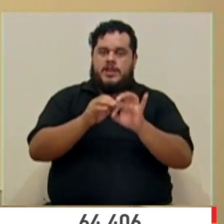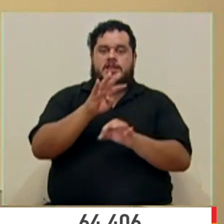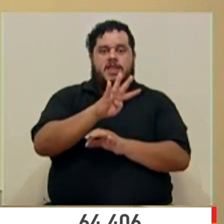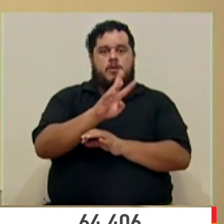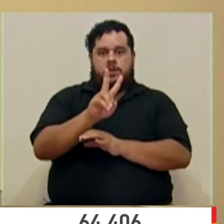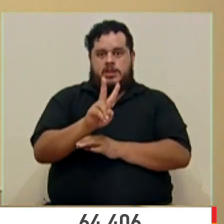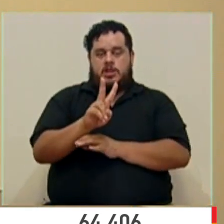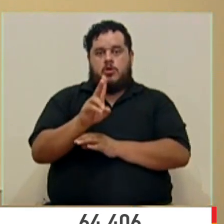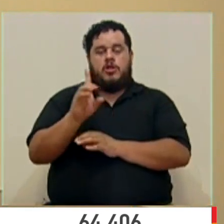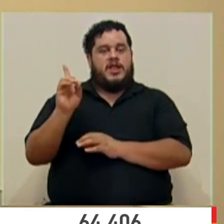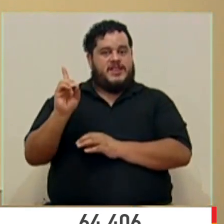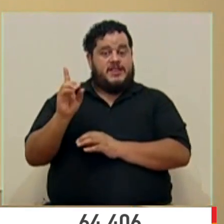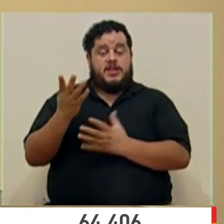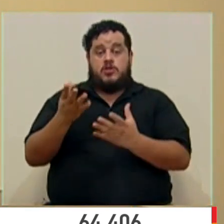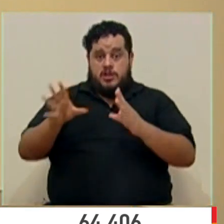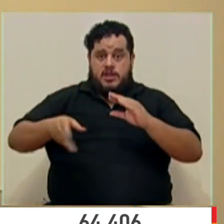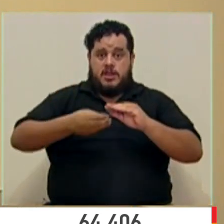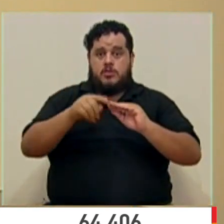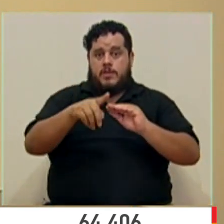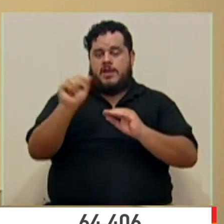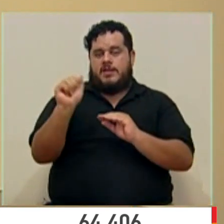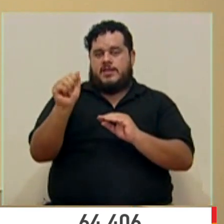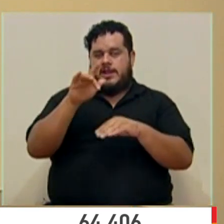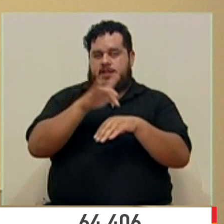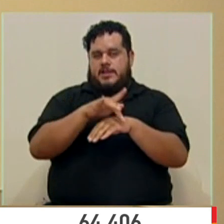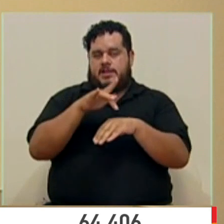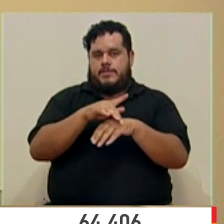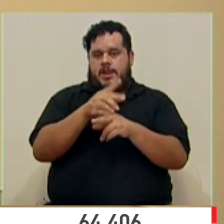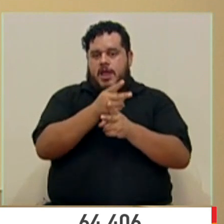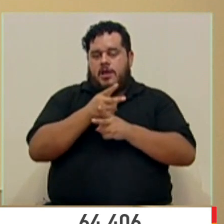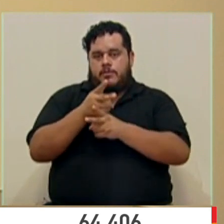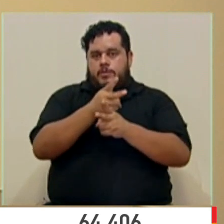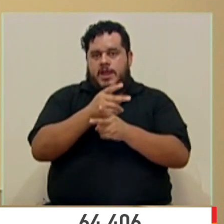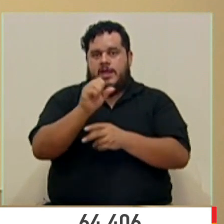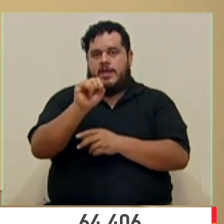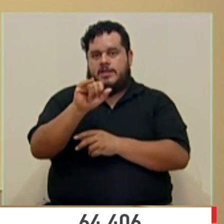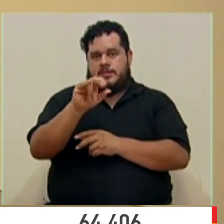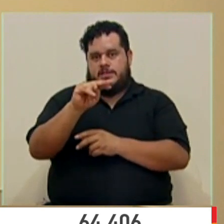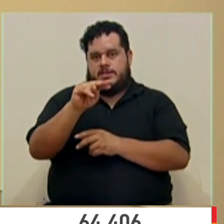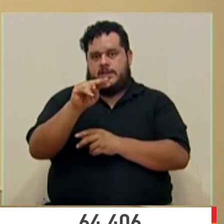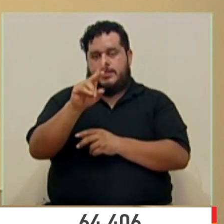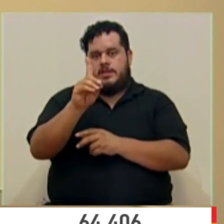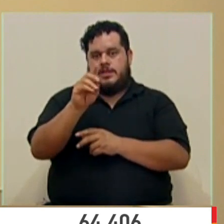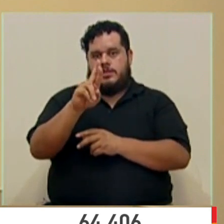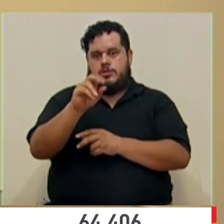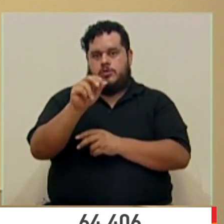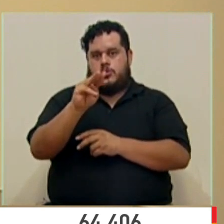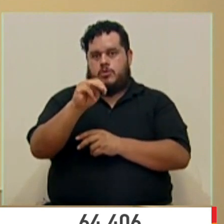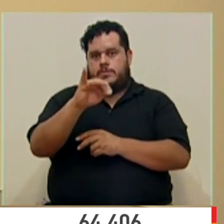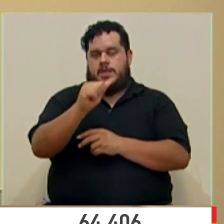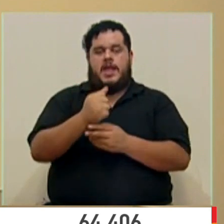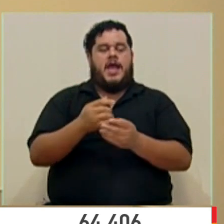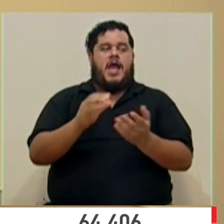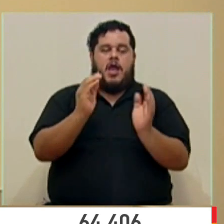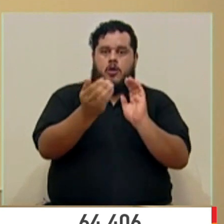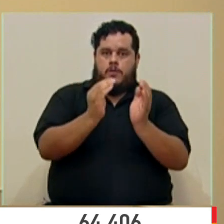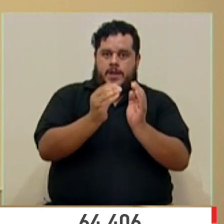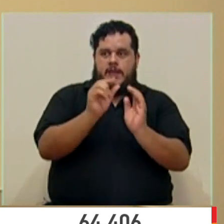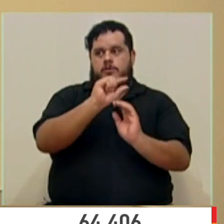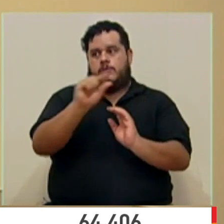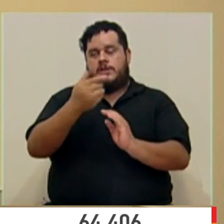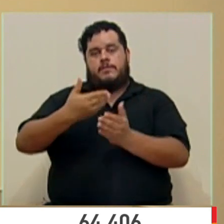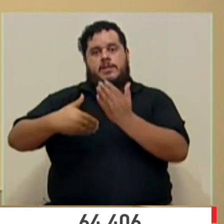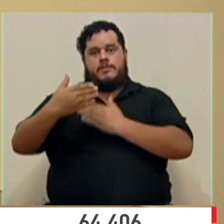distritos que se suman a esa alerta temprana por vigilancia sindrómica respecto de la semana anterior, que